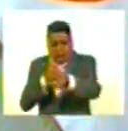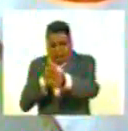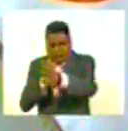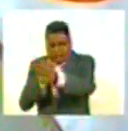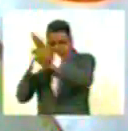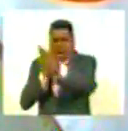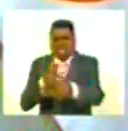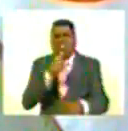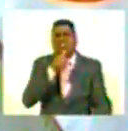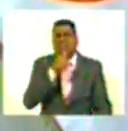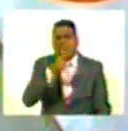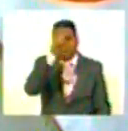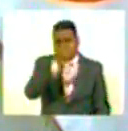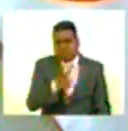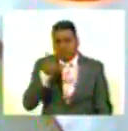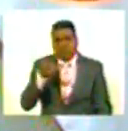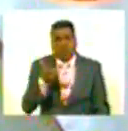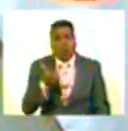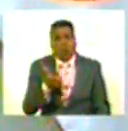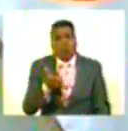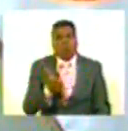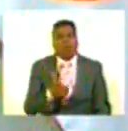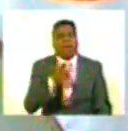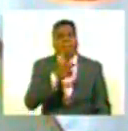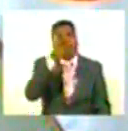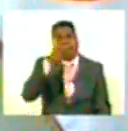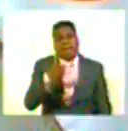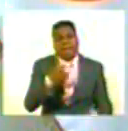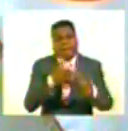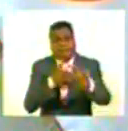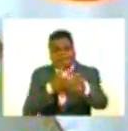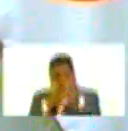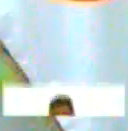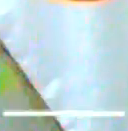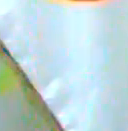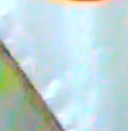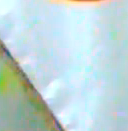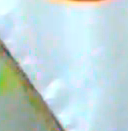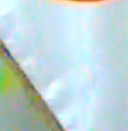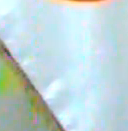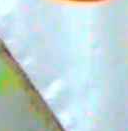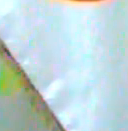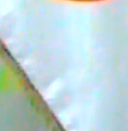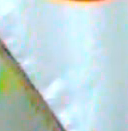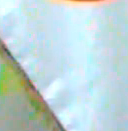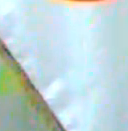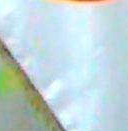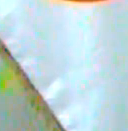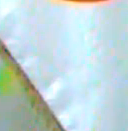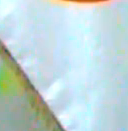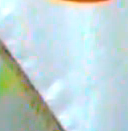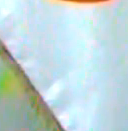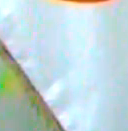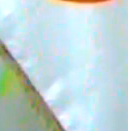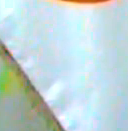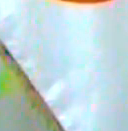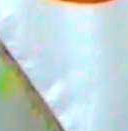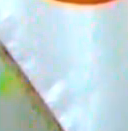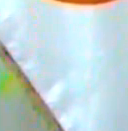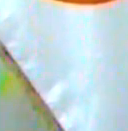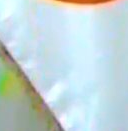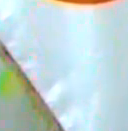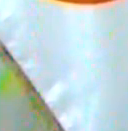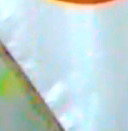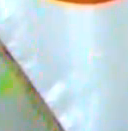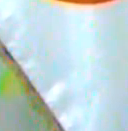fueron quienes le causaron esta lesión a estos funcionarios. Igualmente en el estado Nueva Esparta,